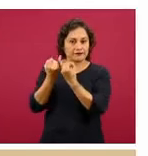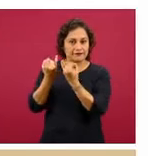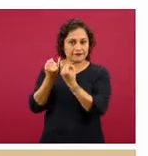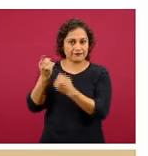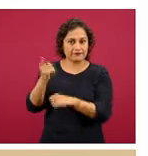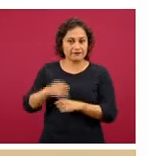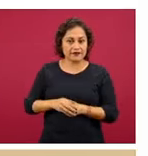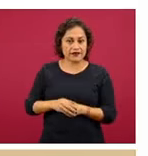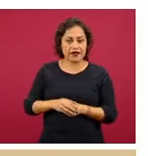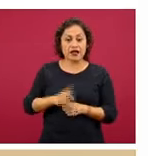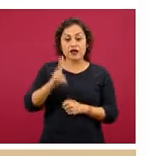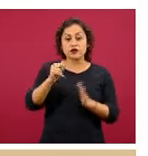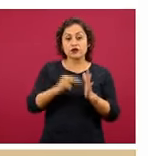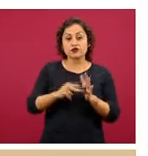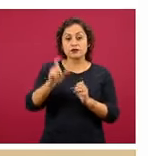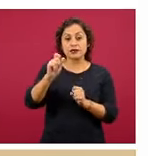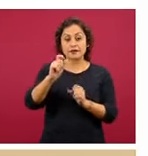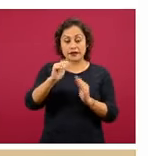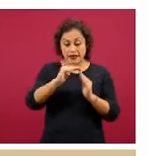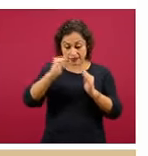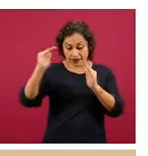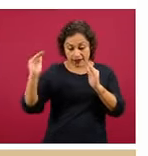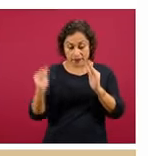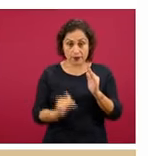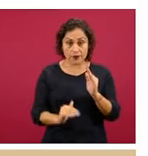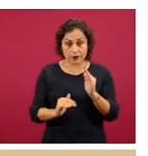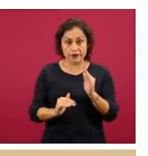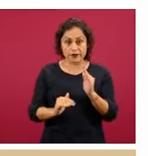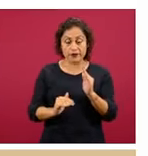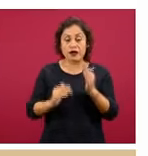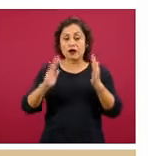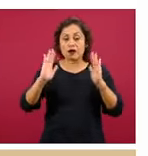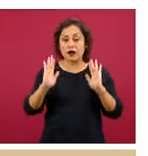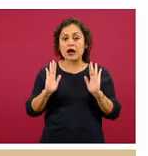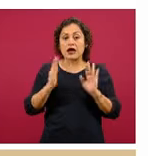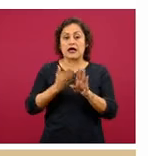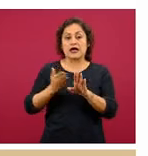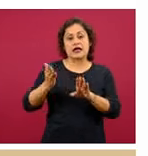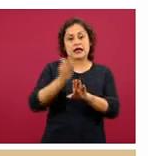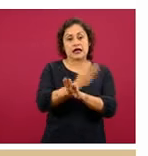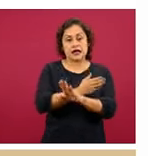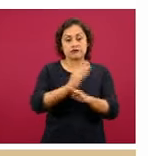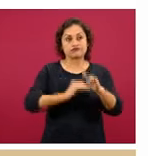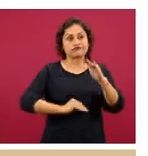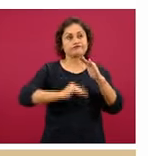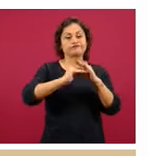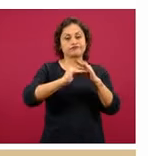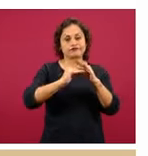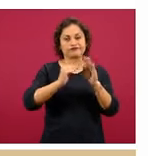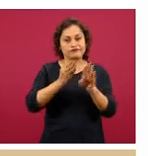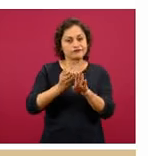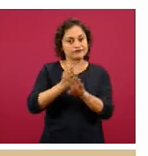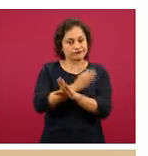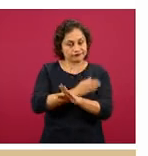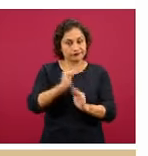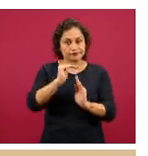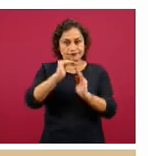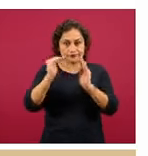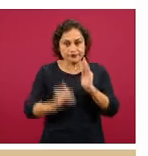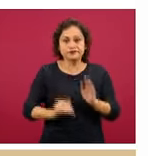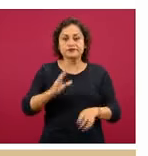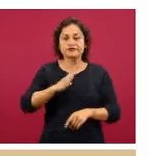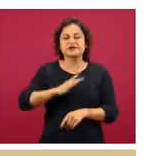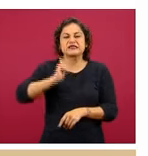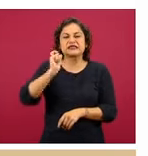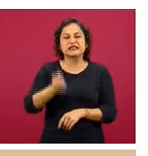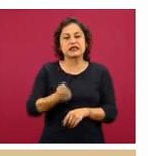2020 está por debajo de lo esperado, aún antes de haber presentado un incremento. Y esto es lo que nos está hablando es un poco del